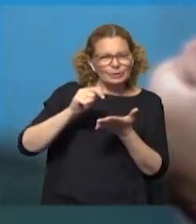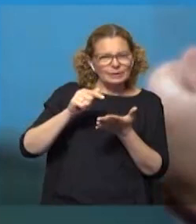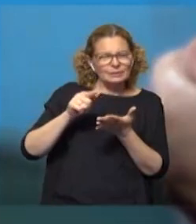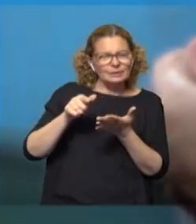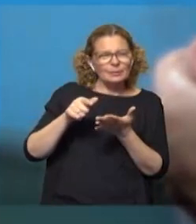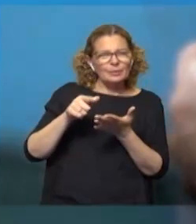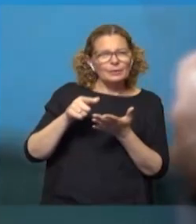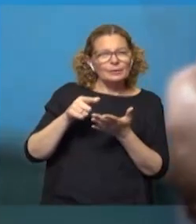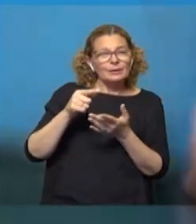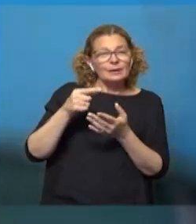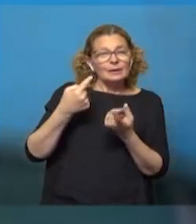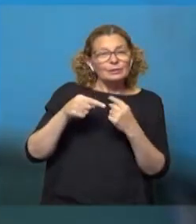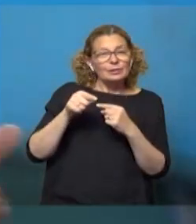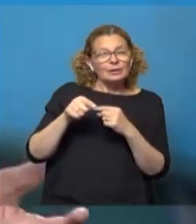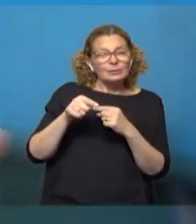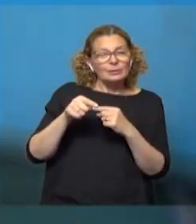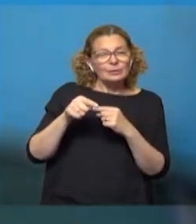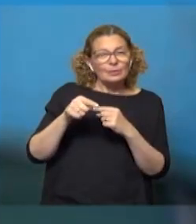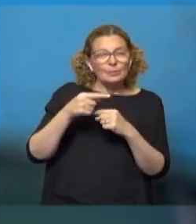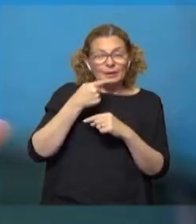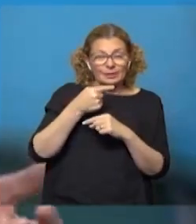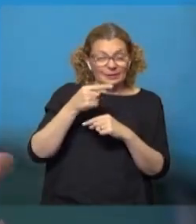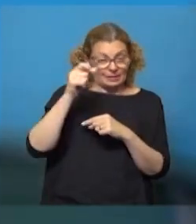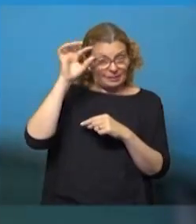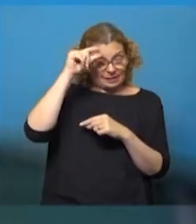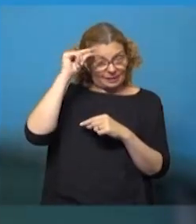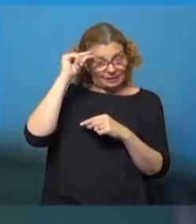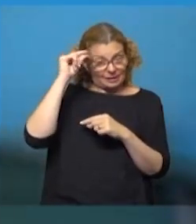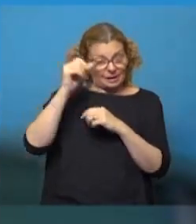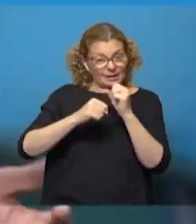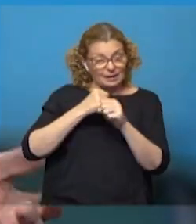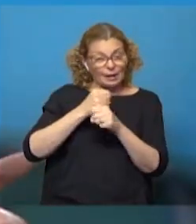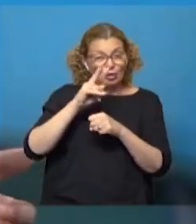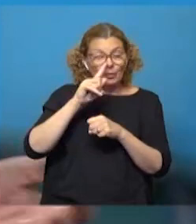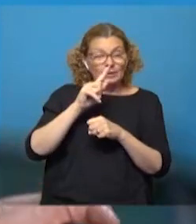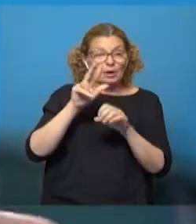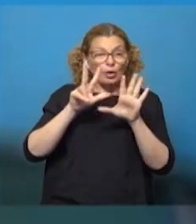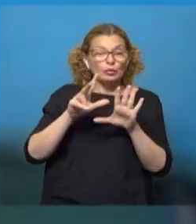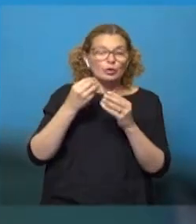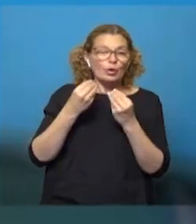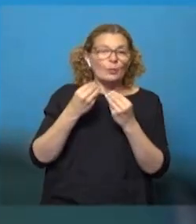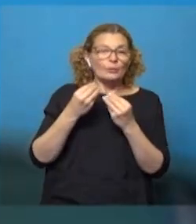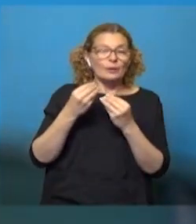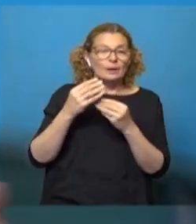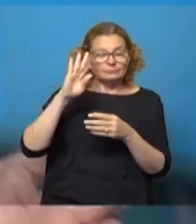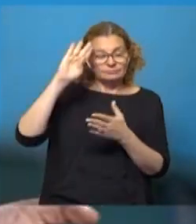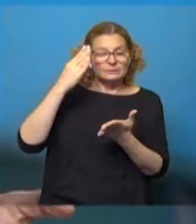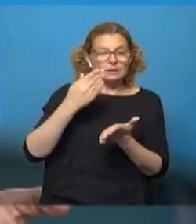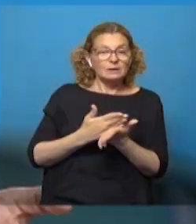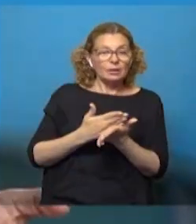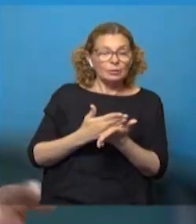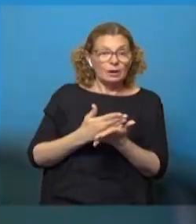su intención se hace Entonces digamos lo que tiene para decir sanguinetti en el año 2008 sobre no fue el golpe de estado